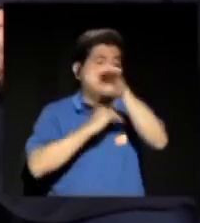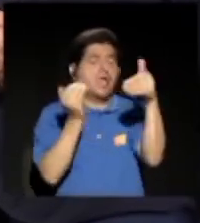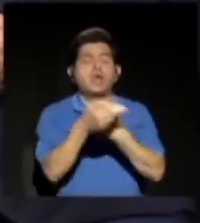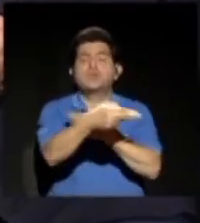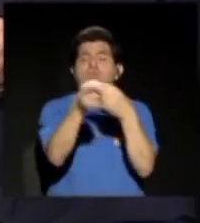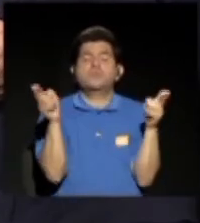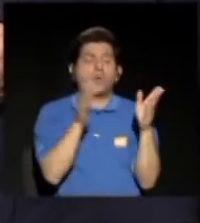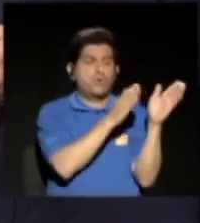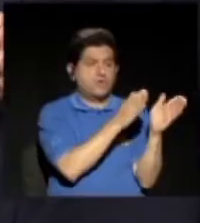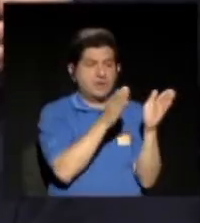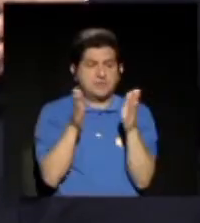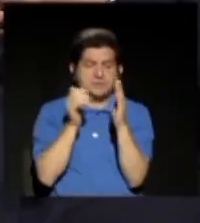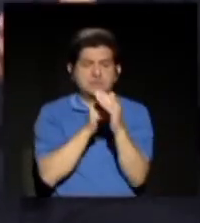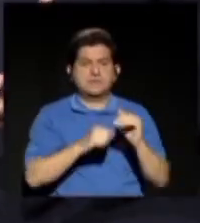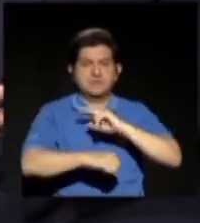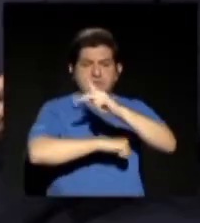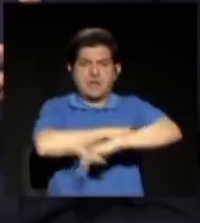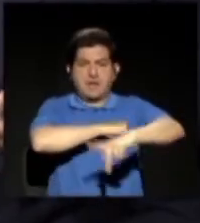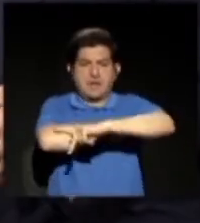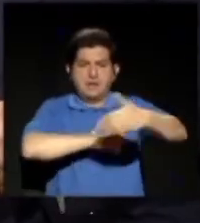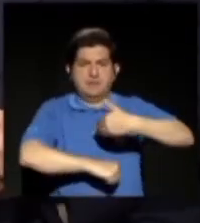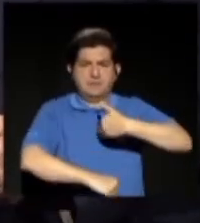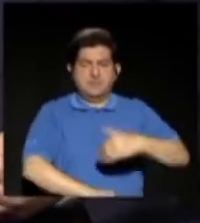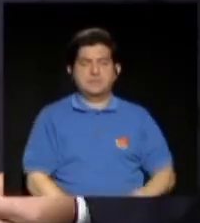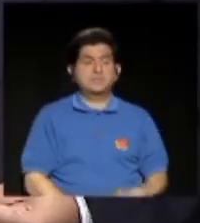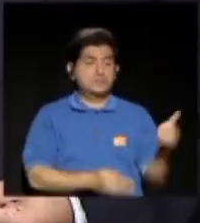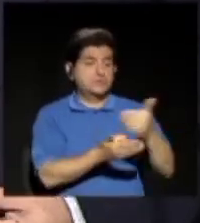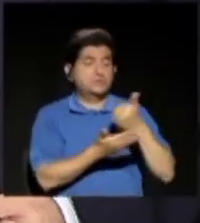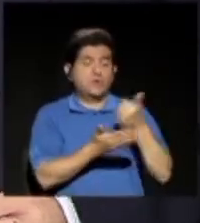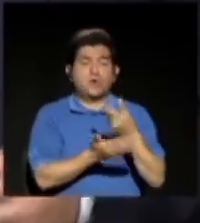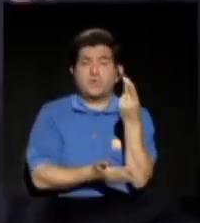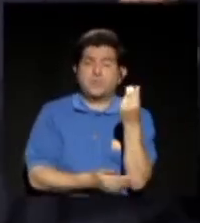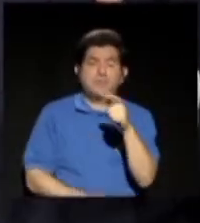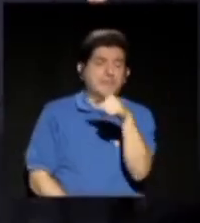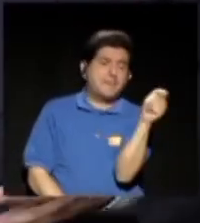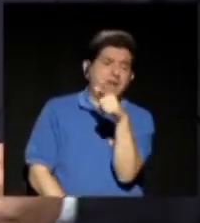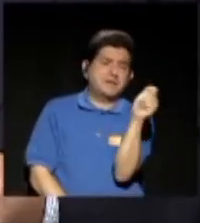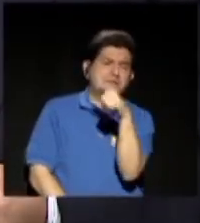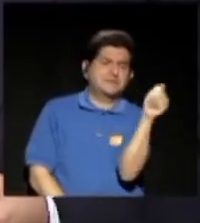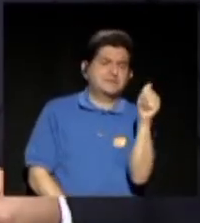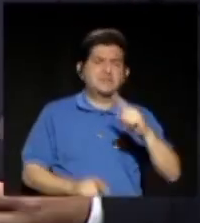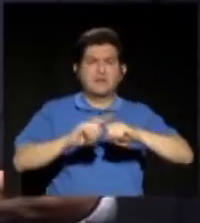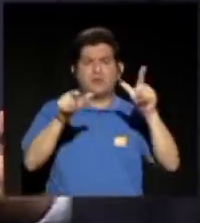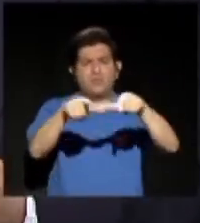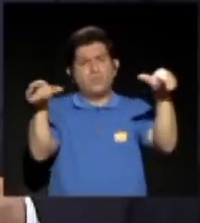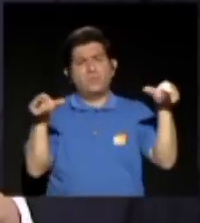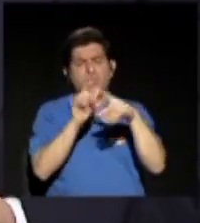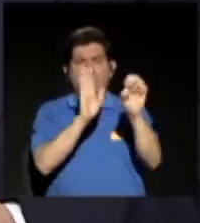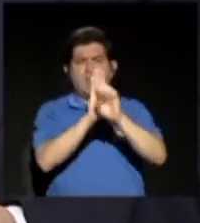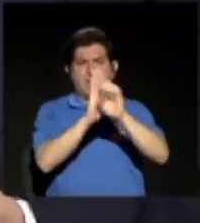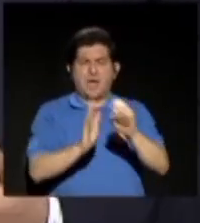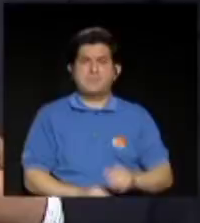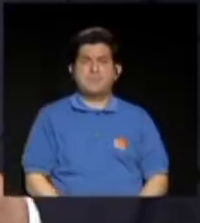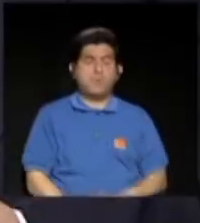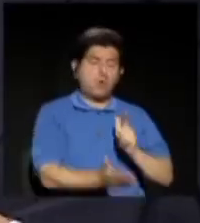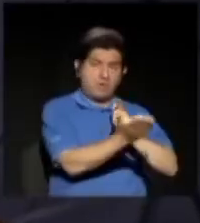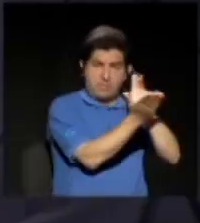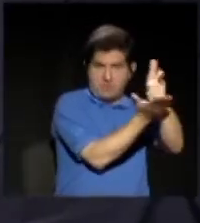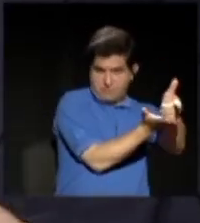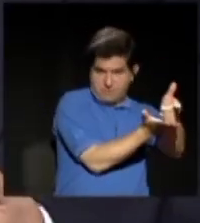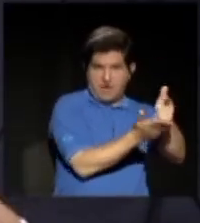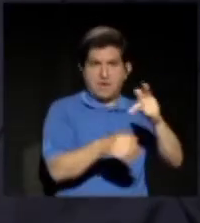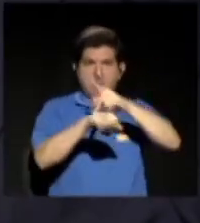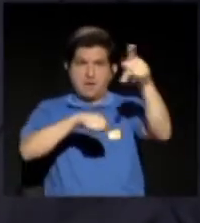regiones de planificación del país y estamos haciendo recolección de precios mensual en diferentes lugares, por ejemplo lugares como Liberia,